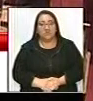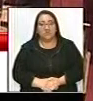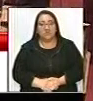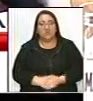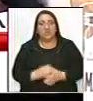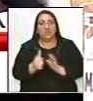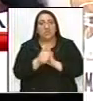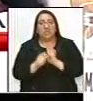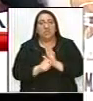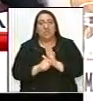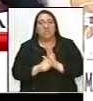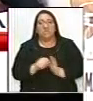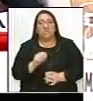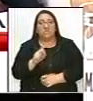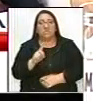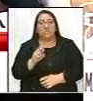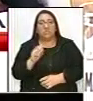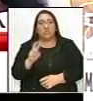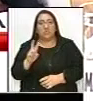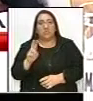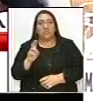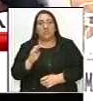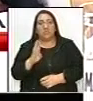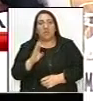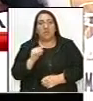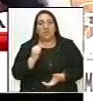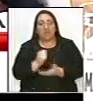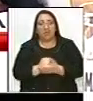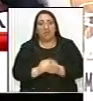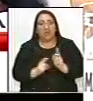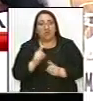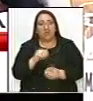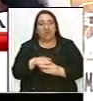El artículo 102B ha sido aprobado con 11 votos a favor,